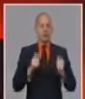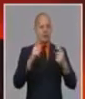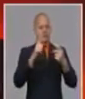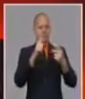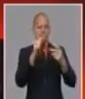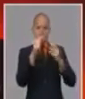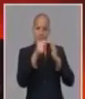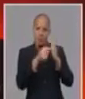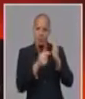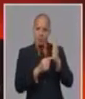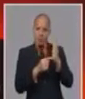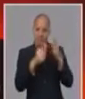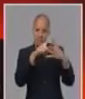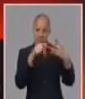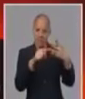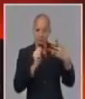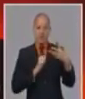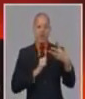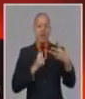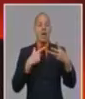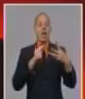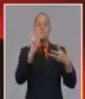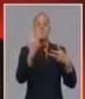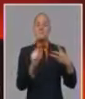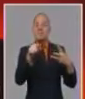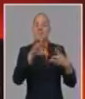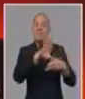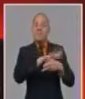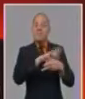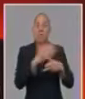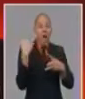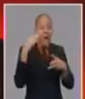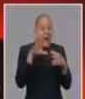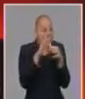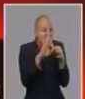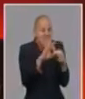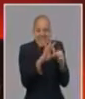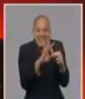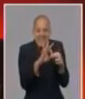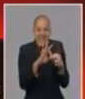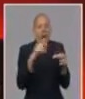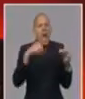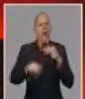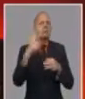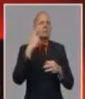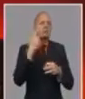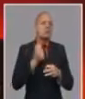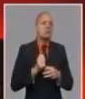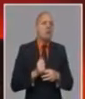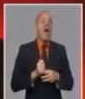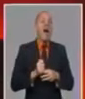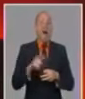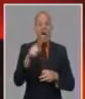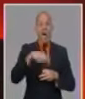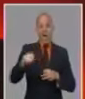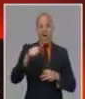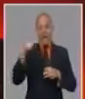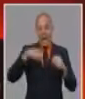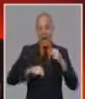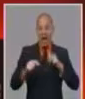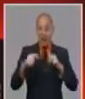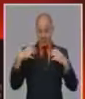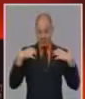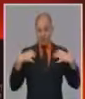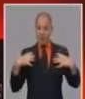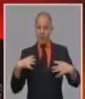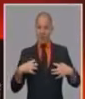se observa que el paciente que tuvo mayor gravedad de la enfermedad tenía un mayor deterioro de las células que producen anticuerpos. Sin embargo,